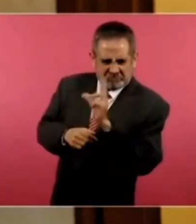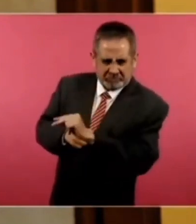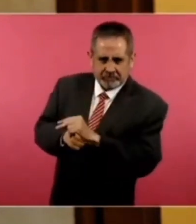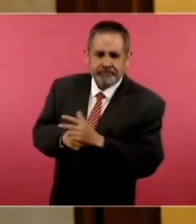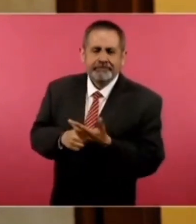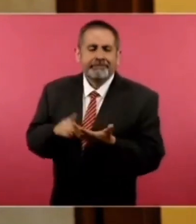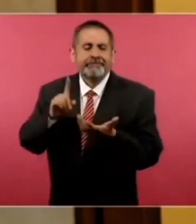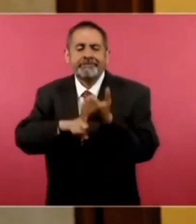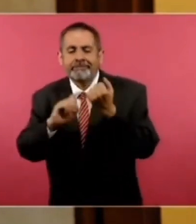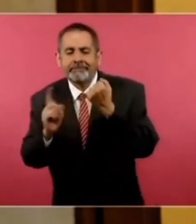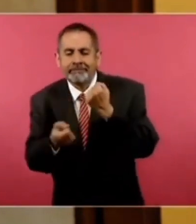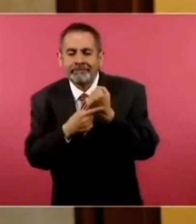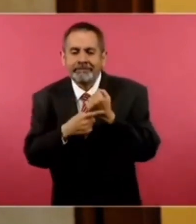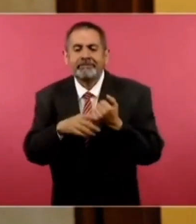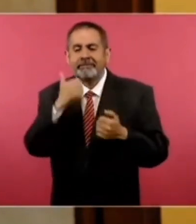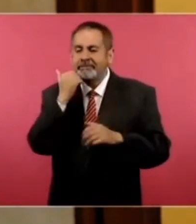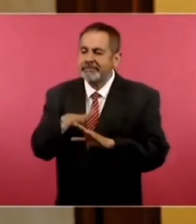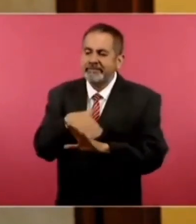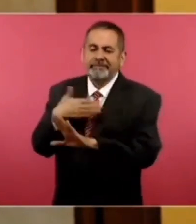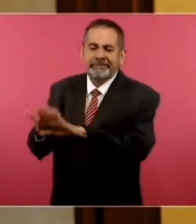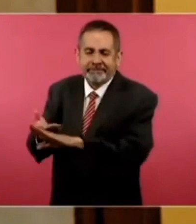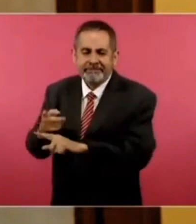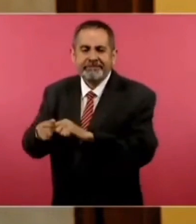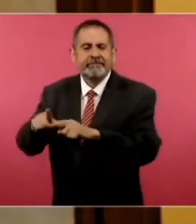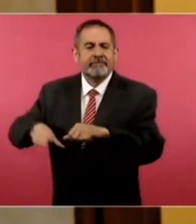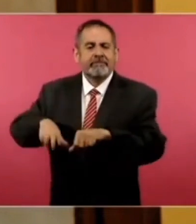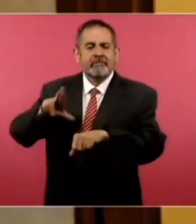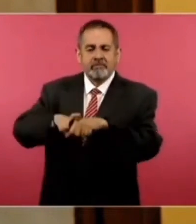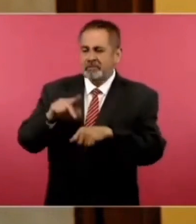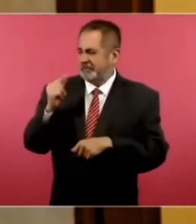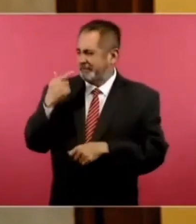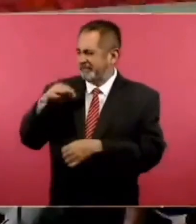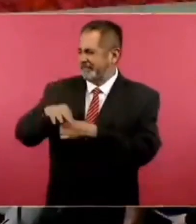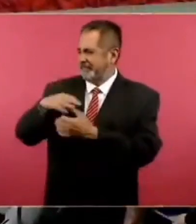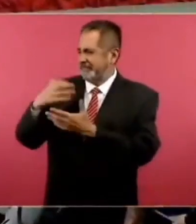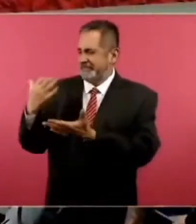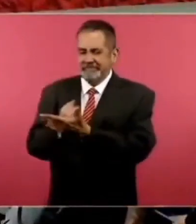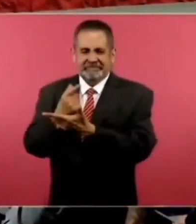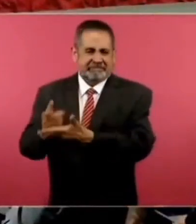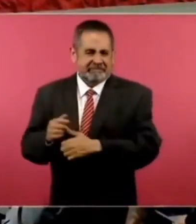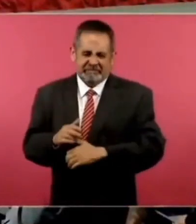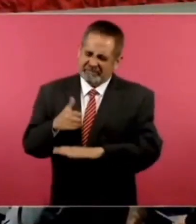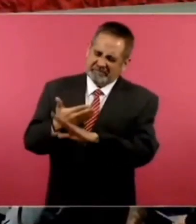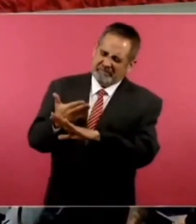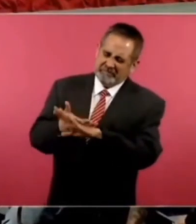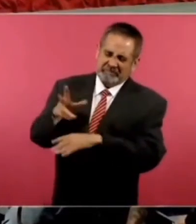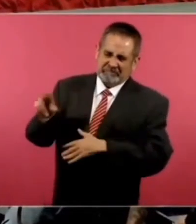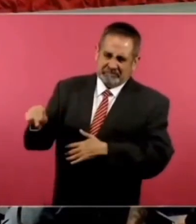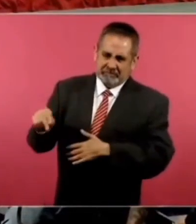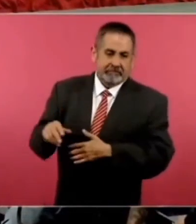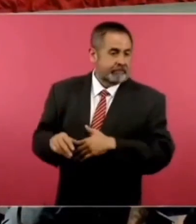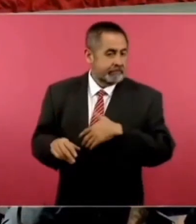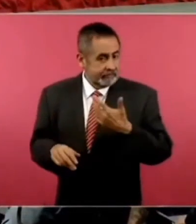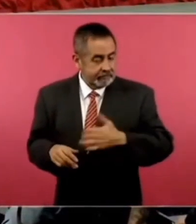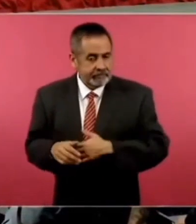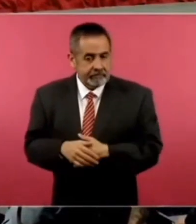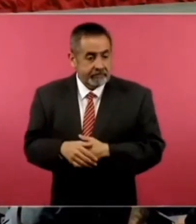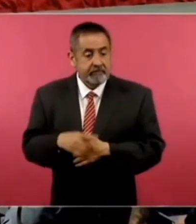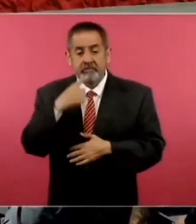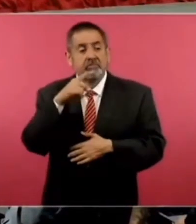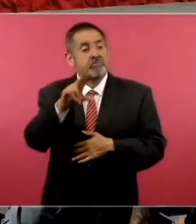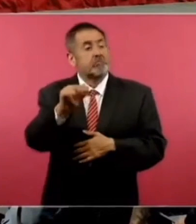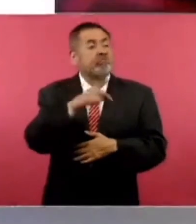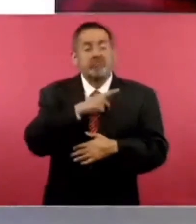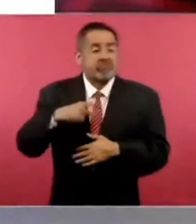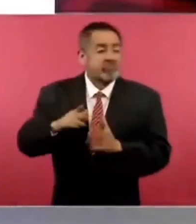era debilitar al gobernador electo recientemente. Se le pedía que no permitiese la distribución de los